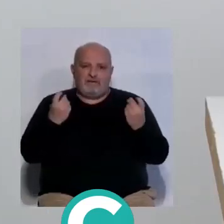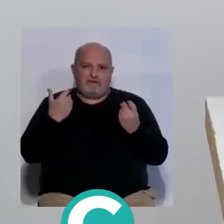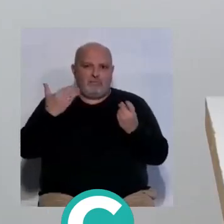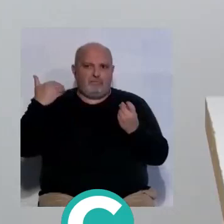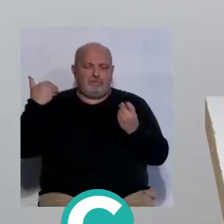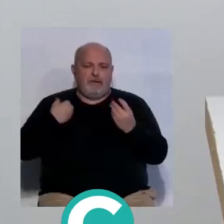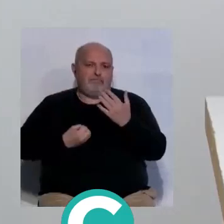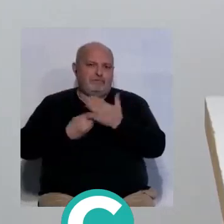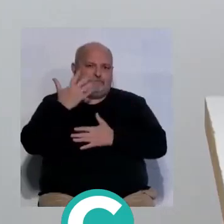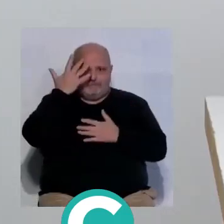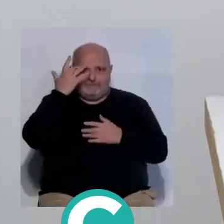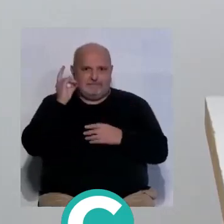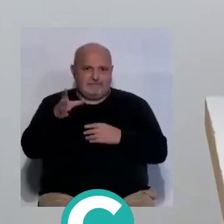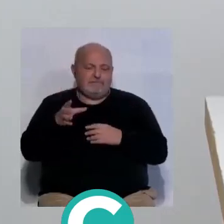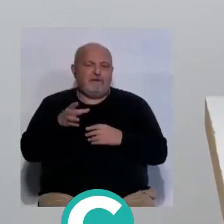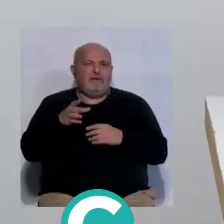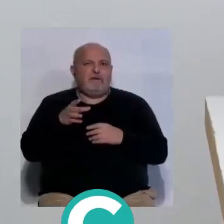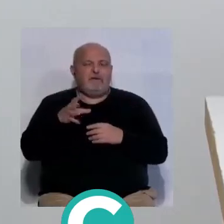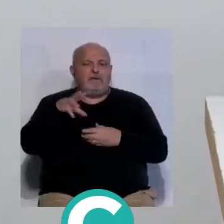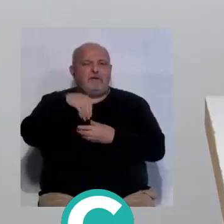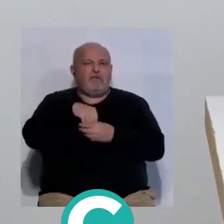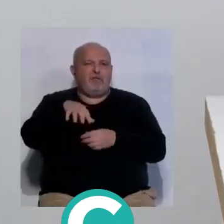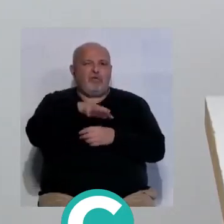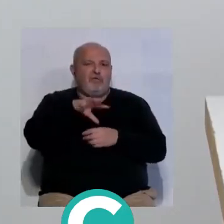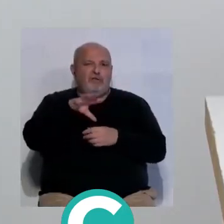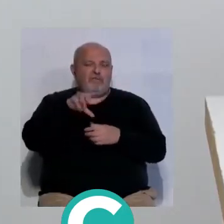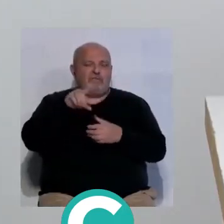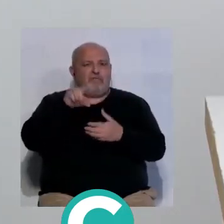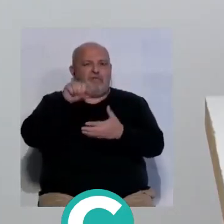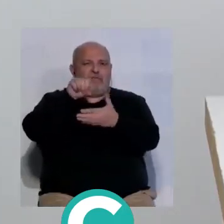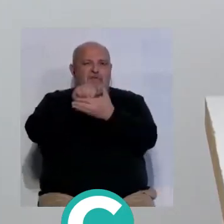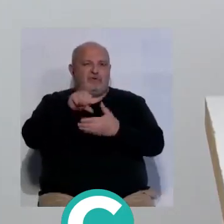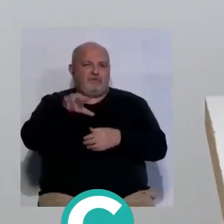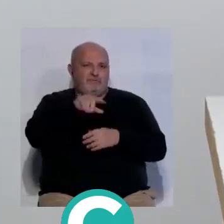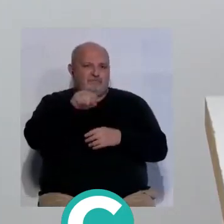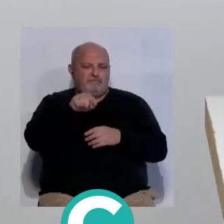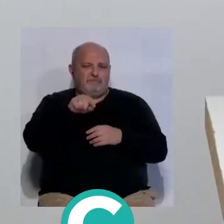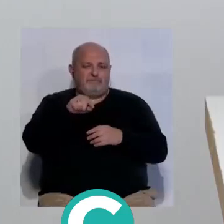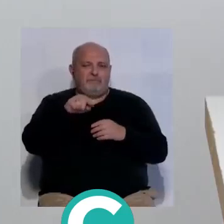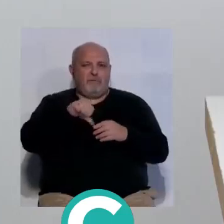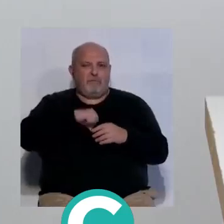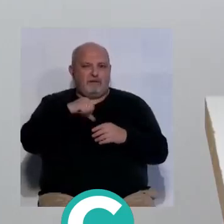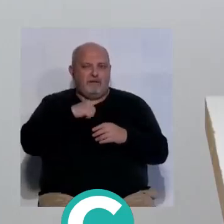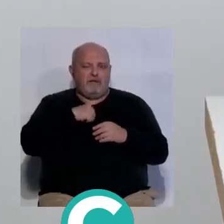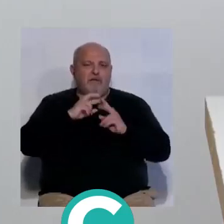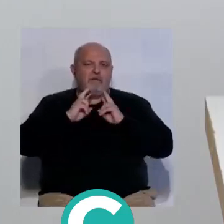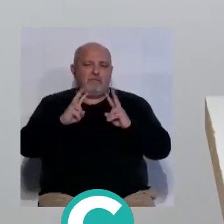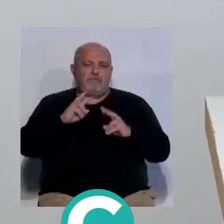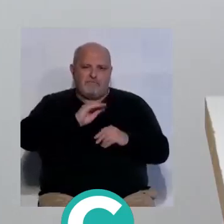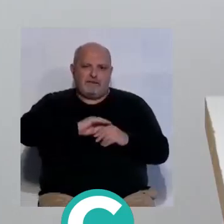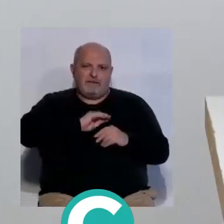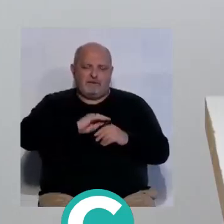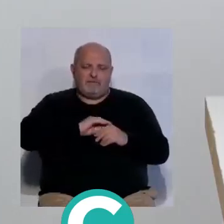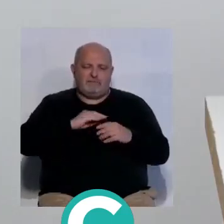quizás tener la centralización de dicho servicio en nuestro hospital. Va a beneficiar a un área